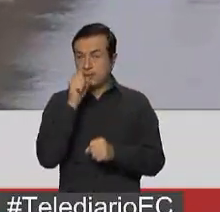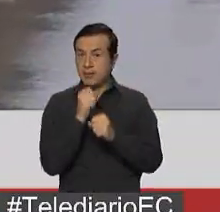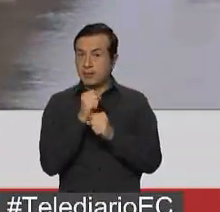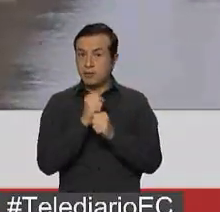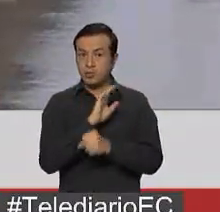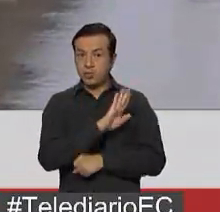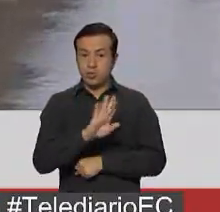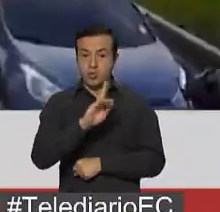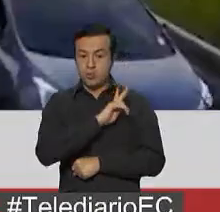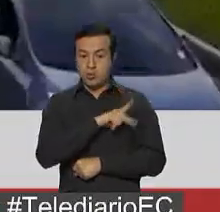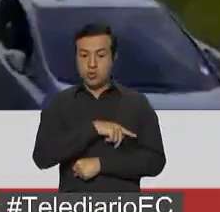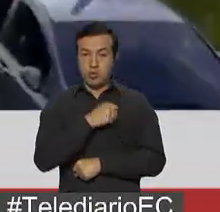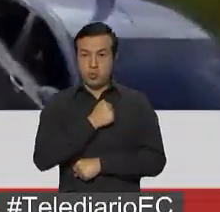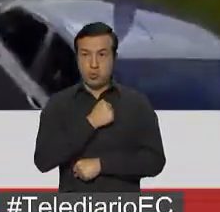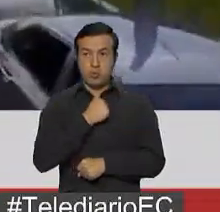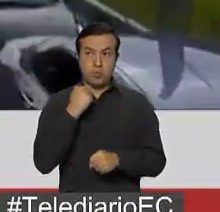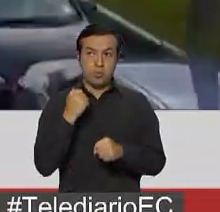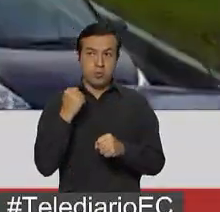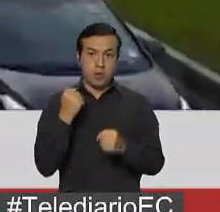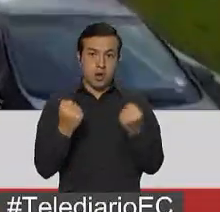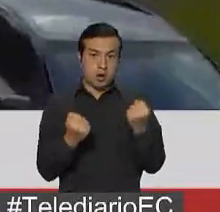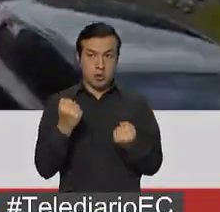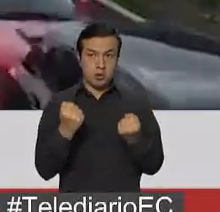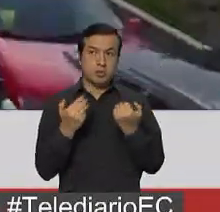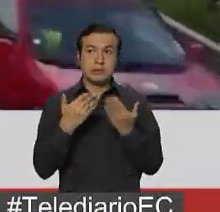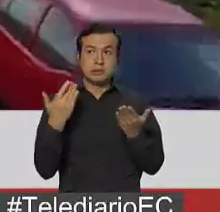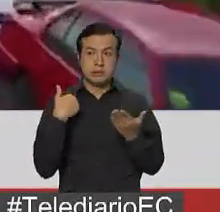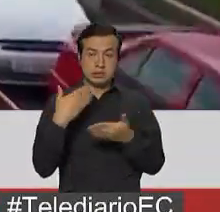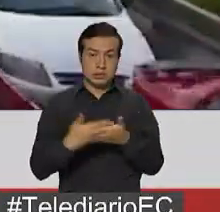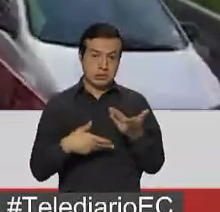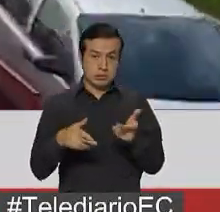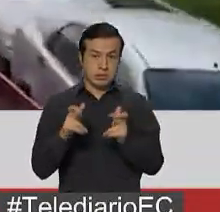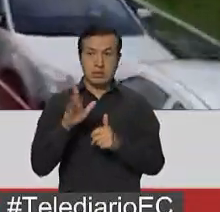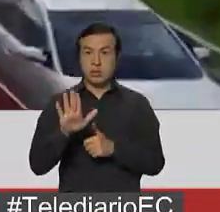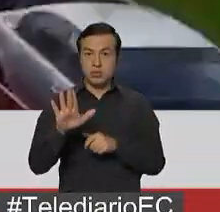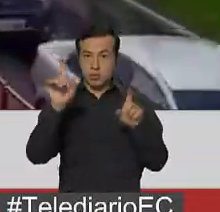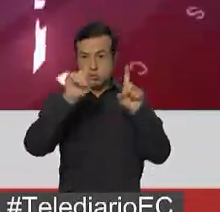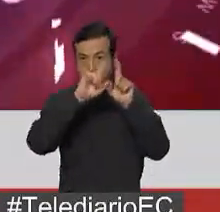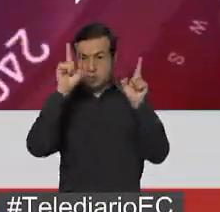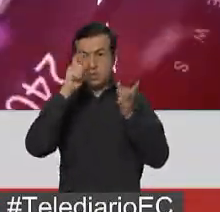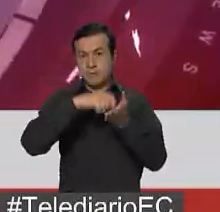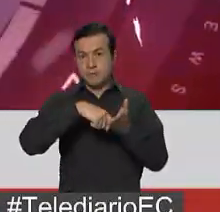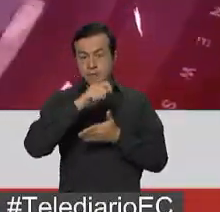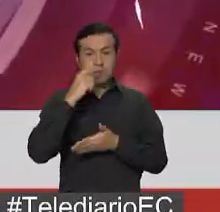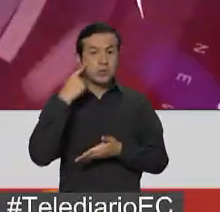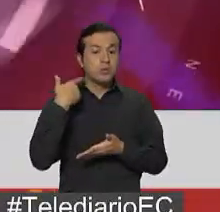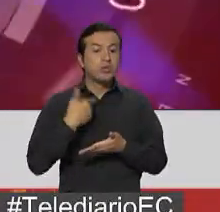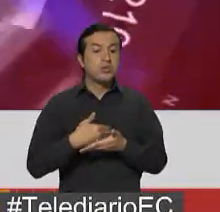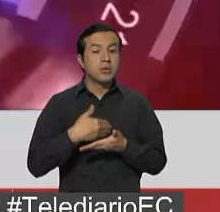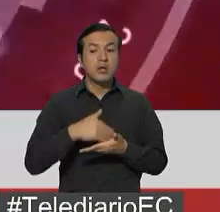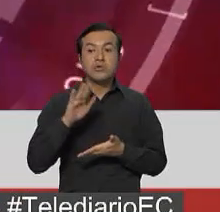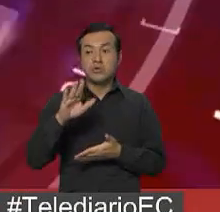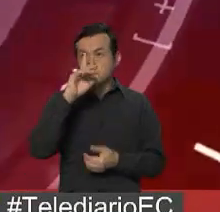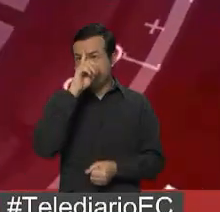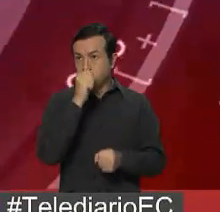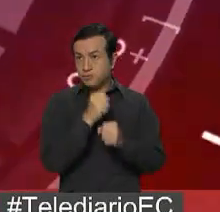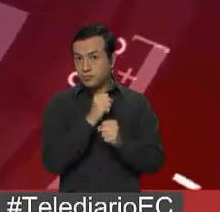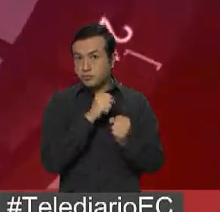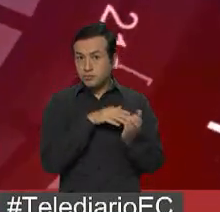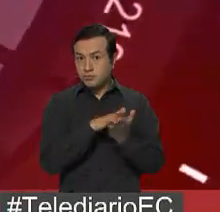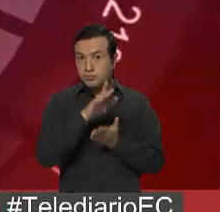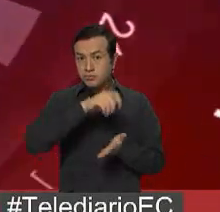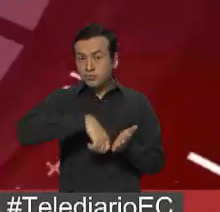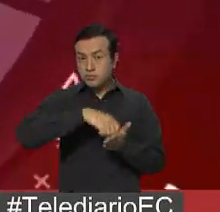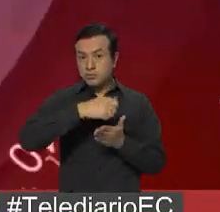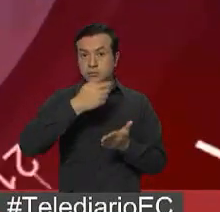movilicen en vehículo propio para elaborar deben contar con el salvoconducto emitido por su empresa justificar el vínculo laboral mediante copia de contrato o